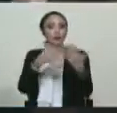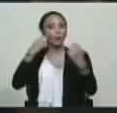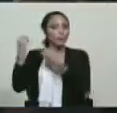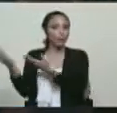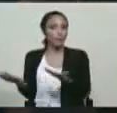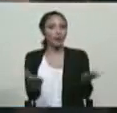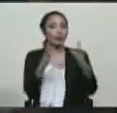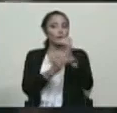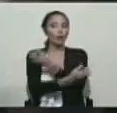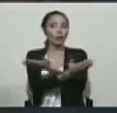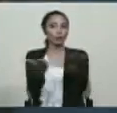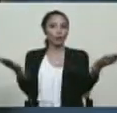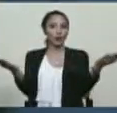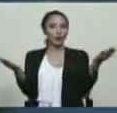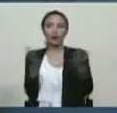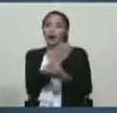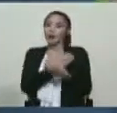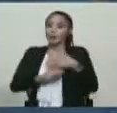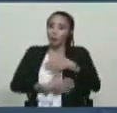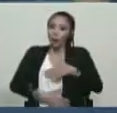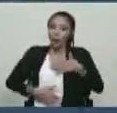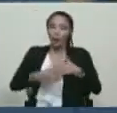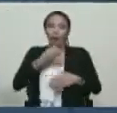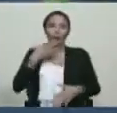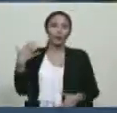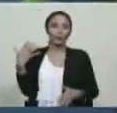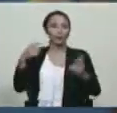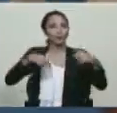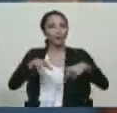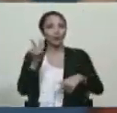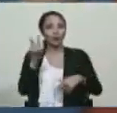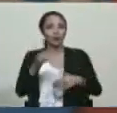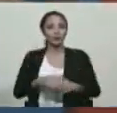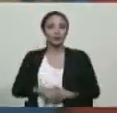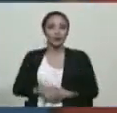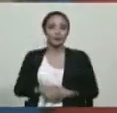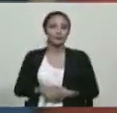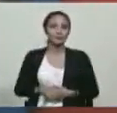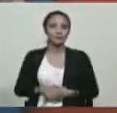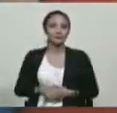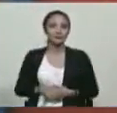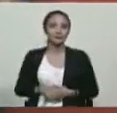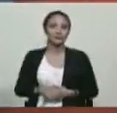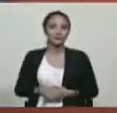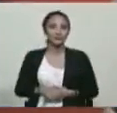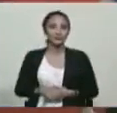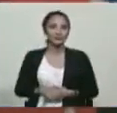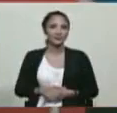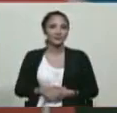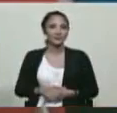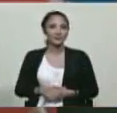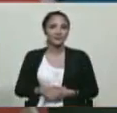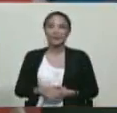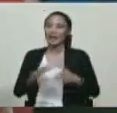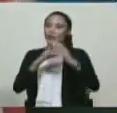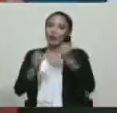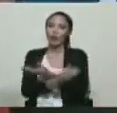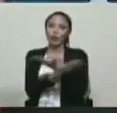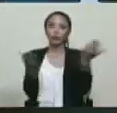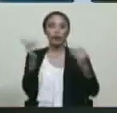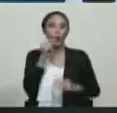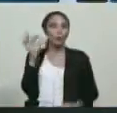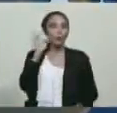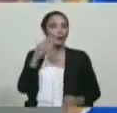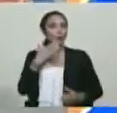Bienvenidos todos y todas y siéntanse en nuestra casa mayor, que es Venezuela, que es la casa de todos y de